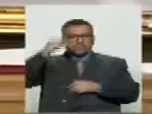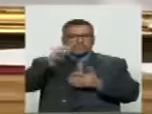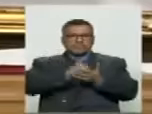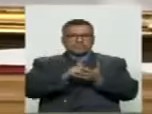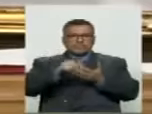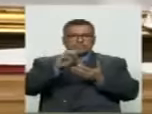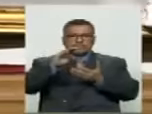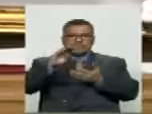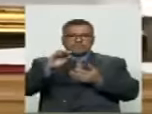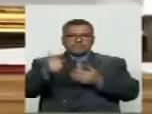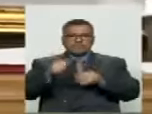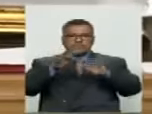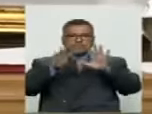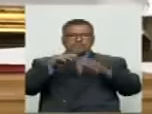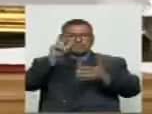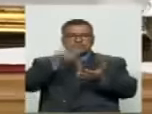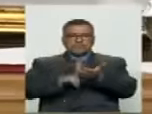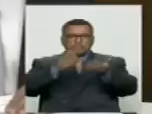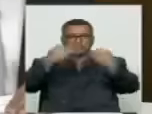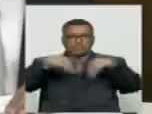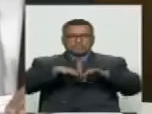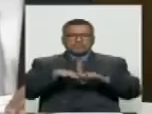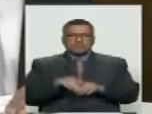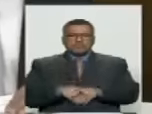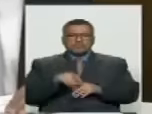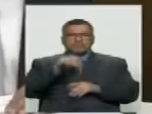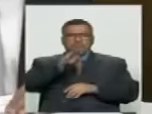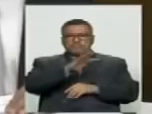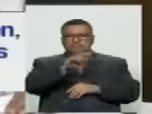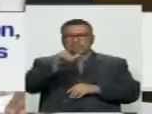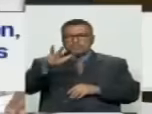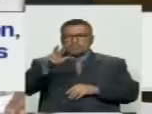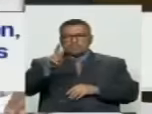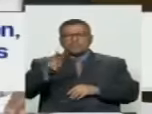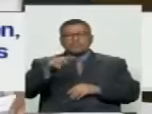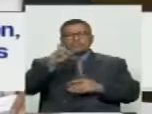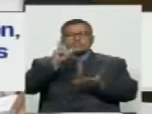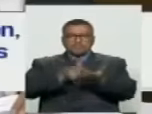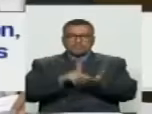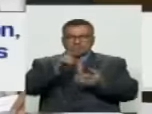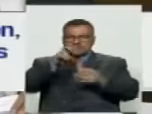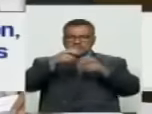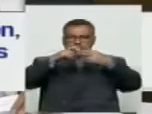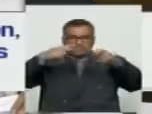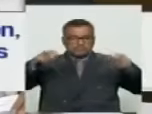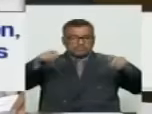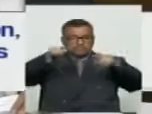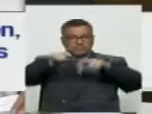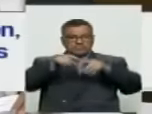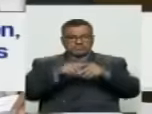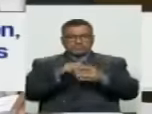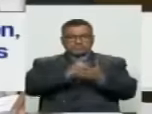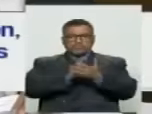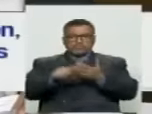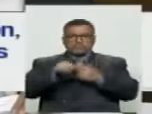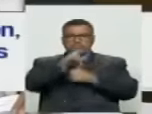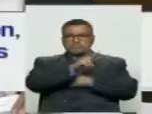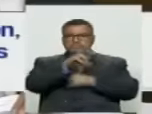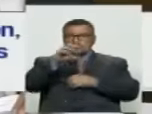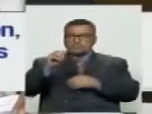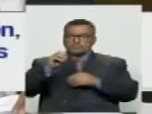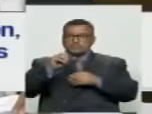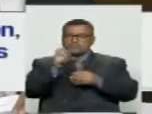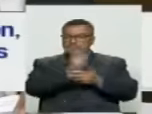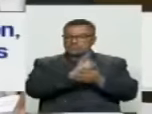artículo 19. Aprobado. Siguiente. Cuadragésimo segundo. Se sugiere aprobar un nuevo epígrafe, el cual será el epígrafe del artículo 20,